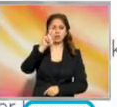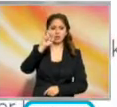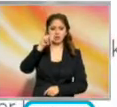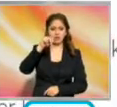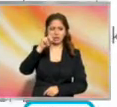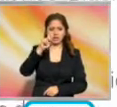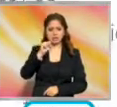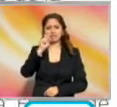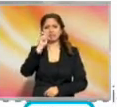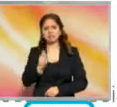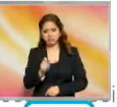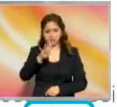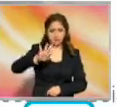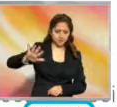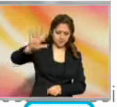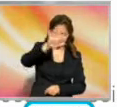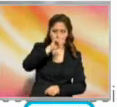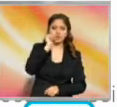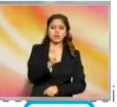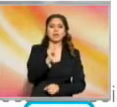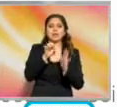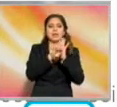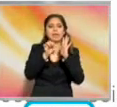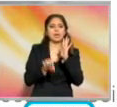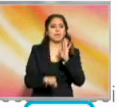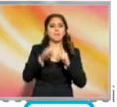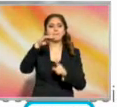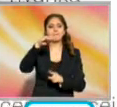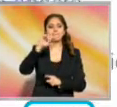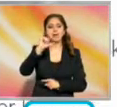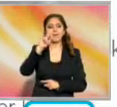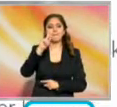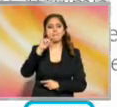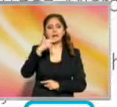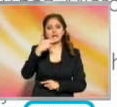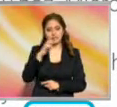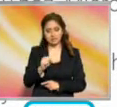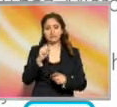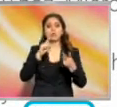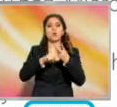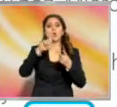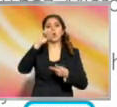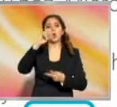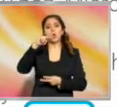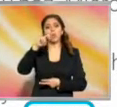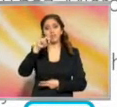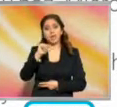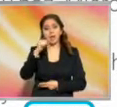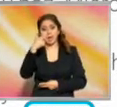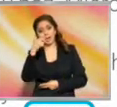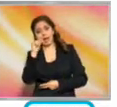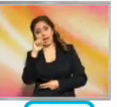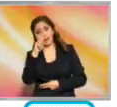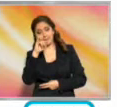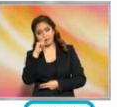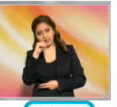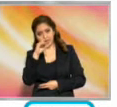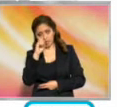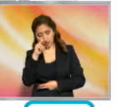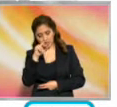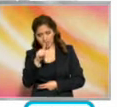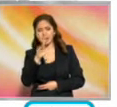Sí. Mapaches. Y después vamos, fíjate, ondas gravitacionales. Por supuesto, en febrero del año 2016, pues claro, hubo uno de los